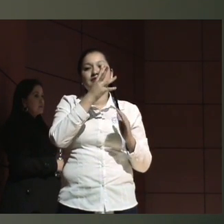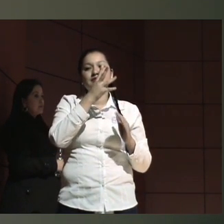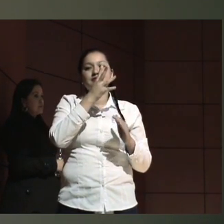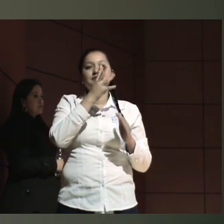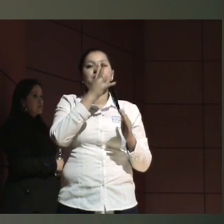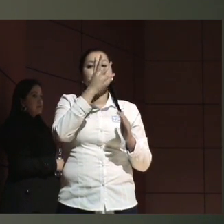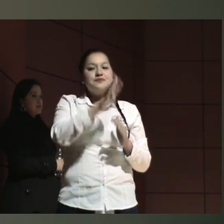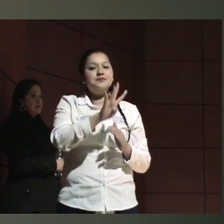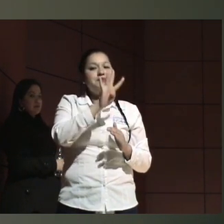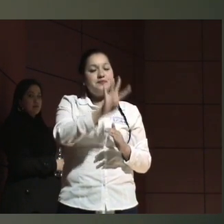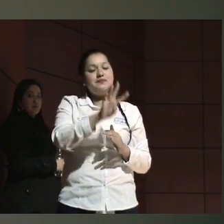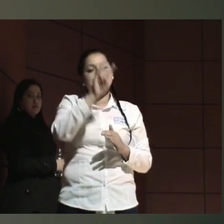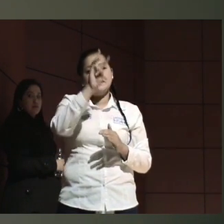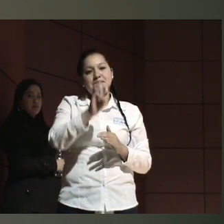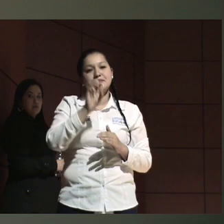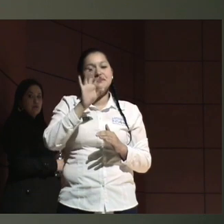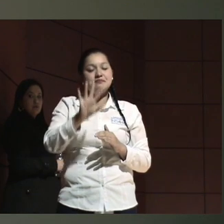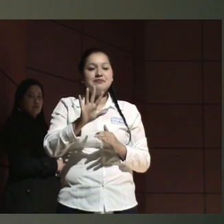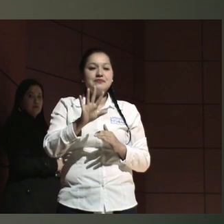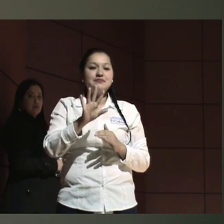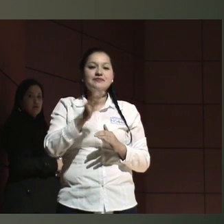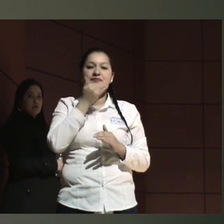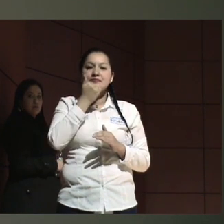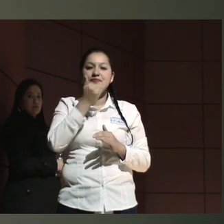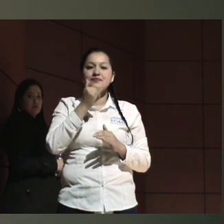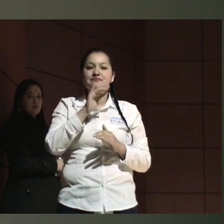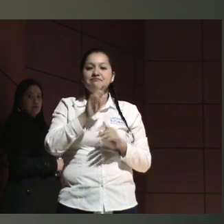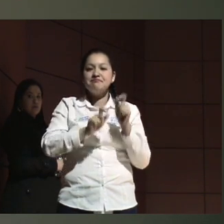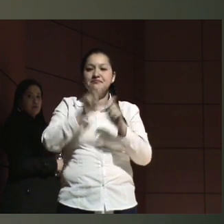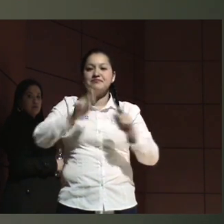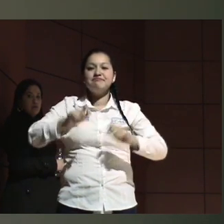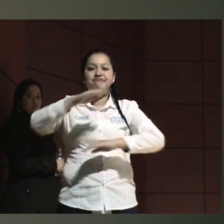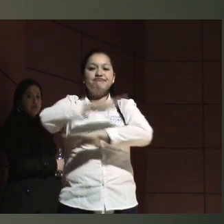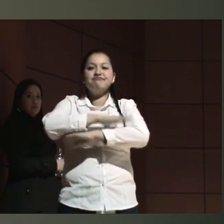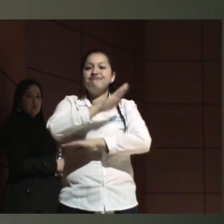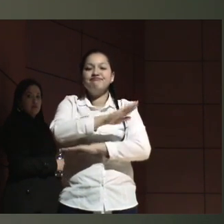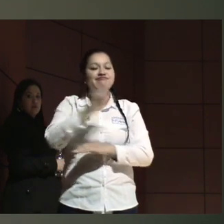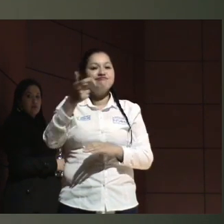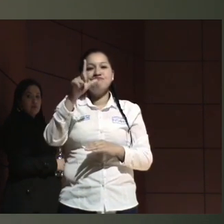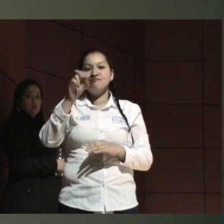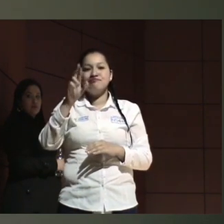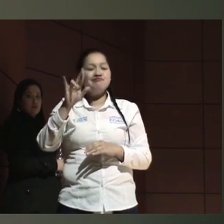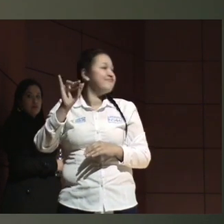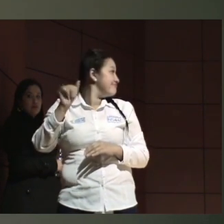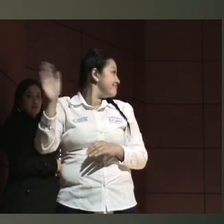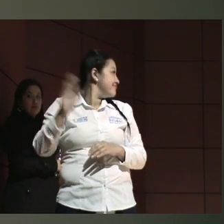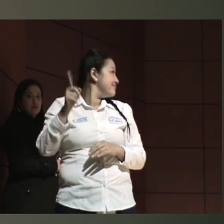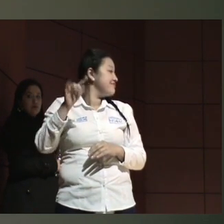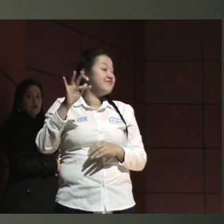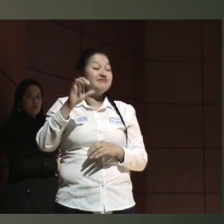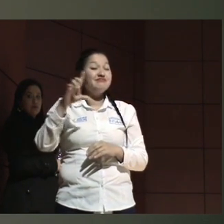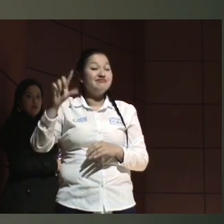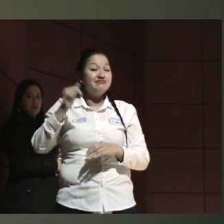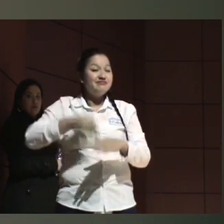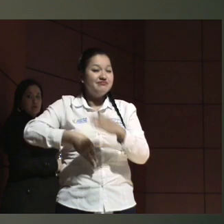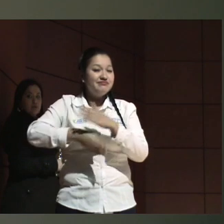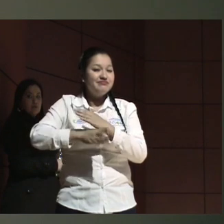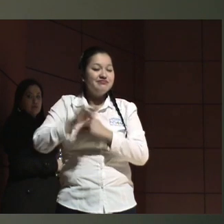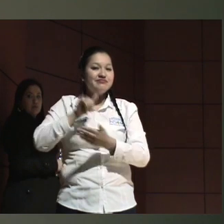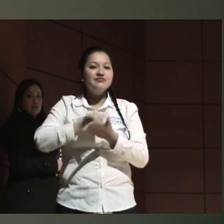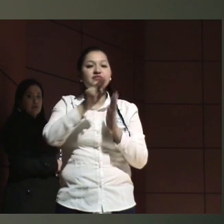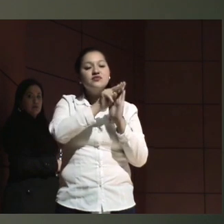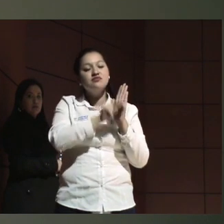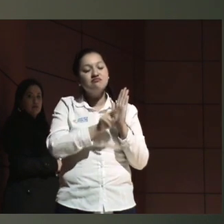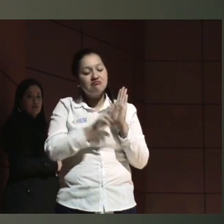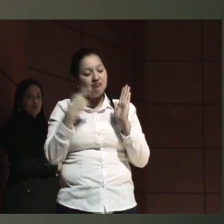2015 donde com ponencia de la magistrada gloria estela ortiz todavía se hace una revisión a toda la